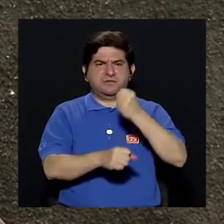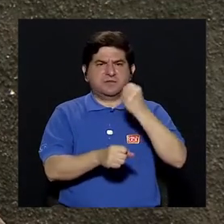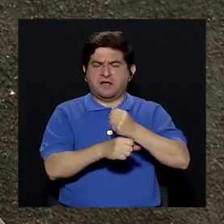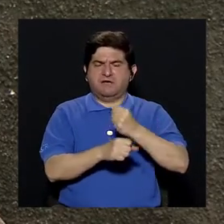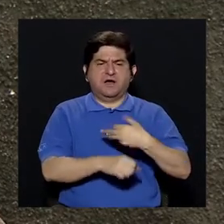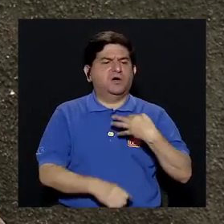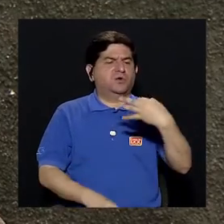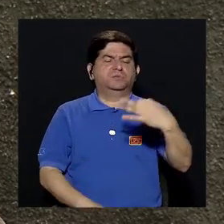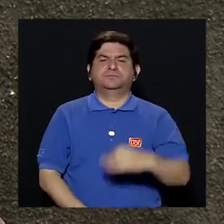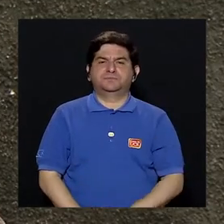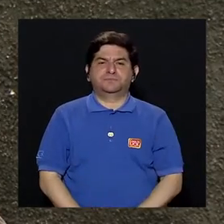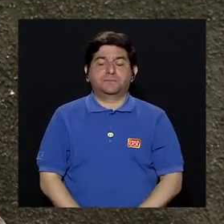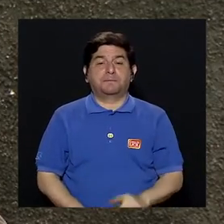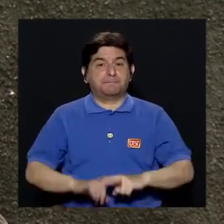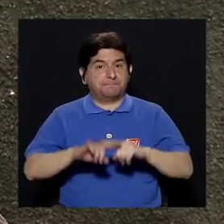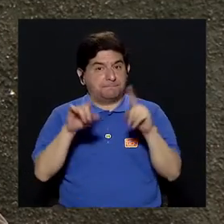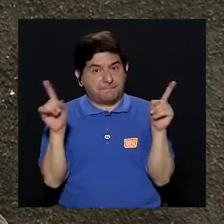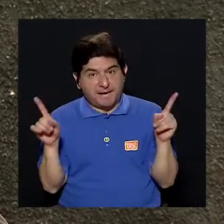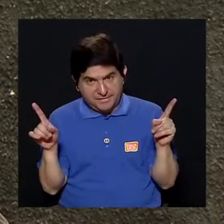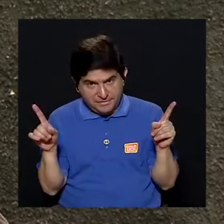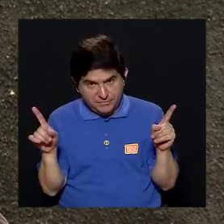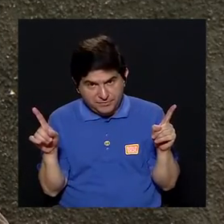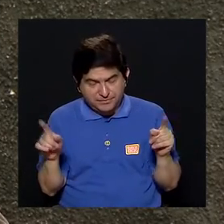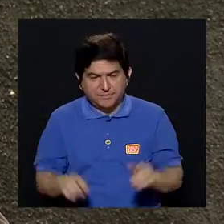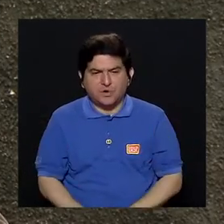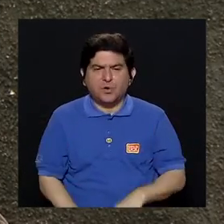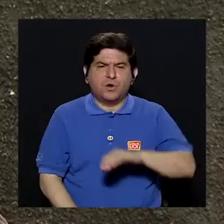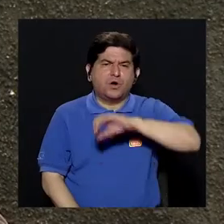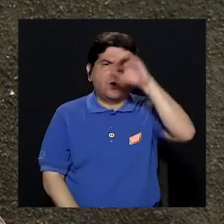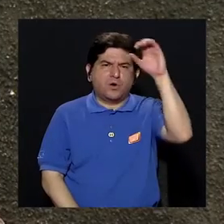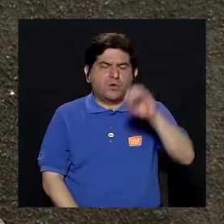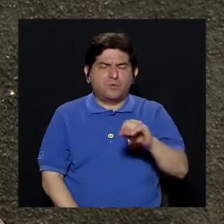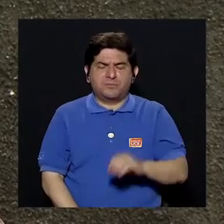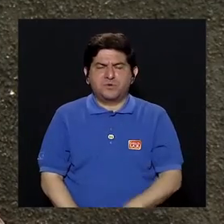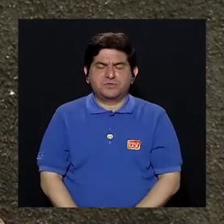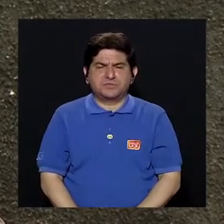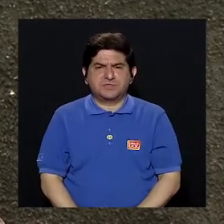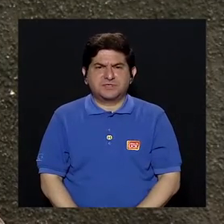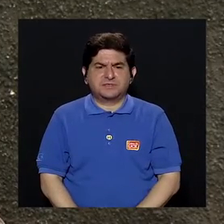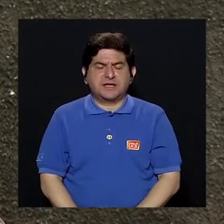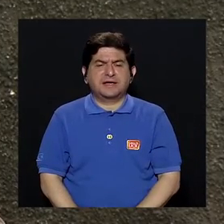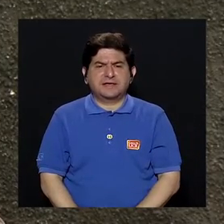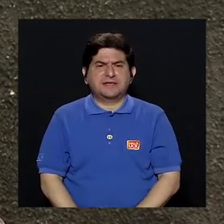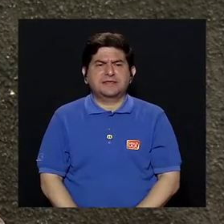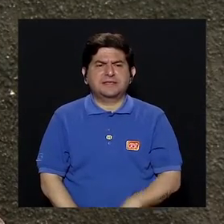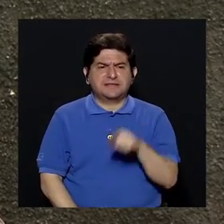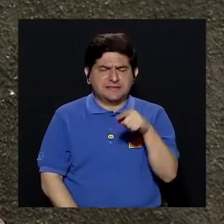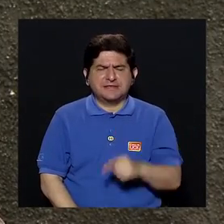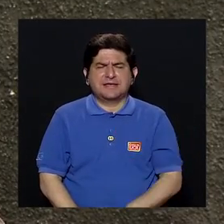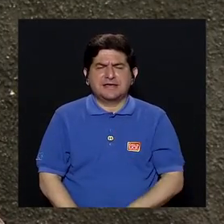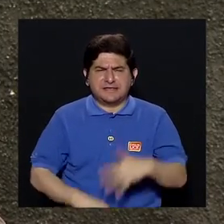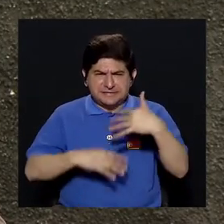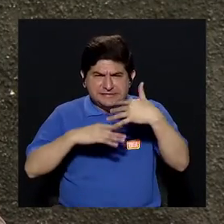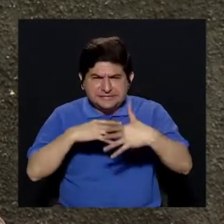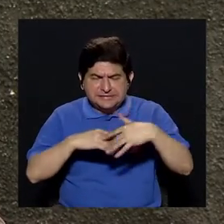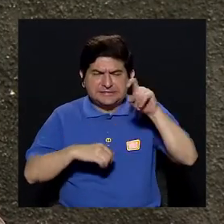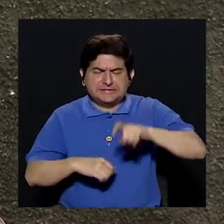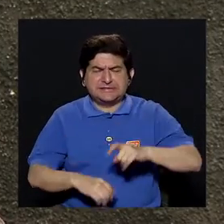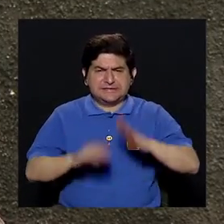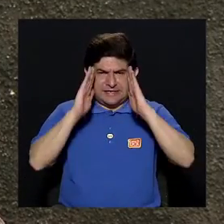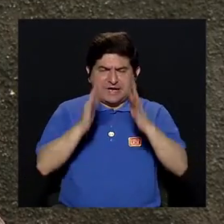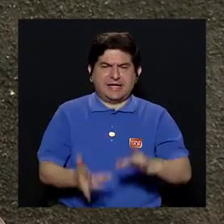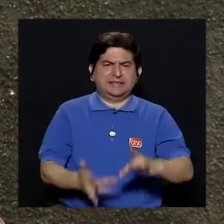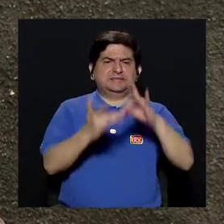labores cotidianas. Sin embargo, hay un porcentaje no despreciable de lesiones que van a requerir una atención muy